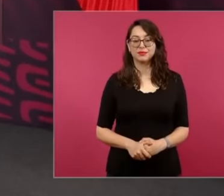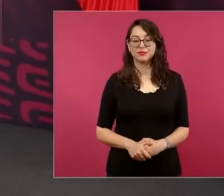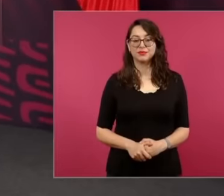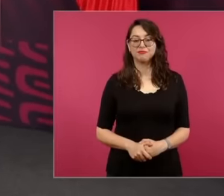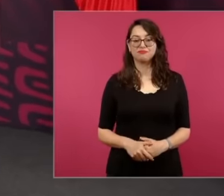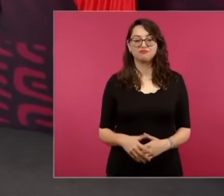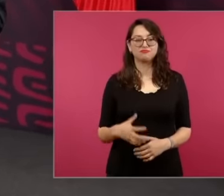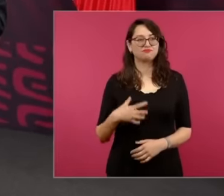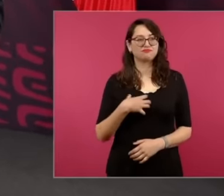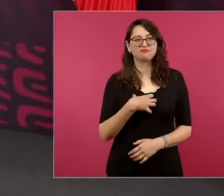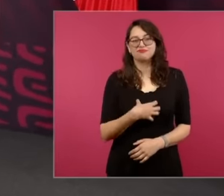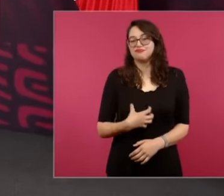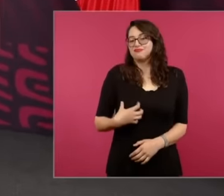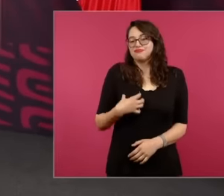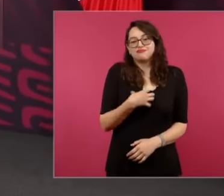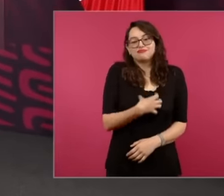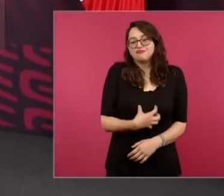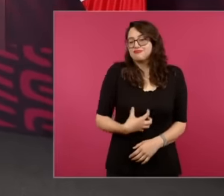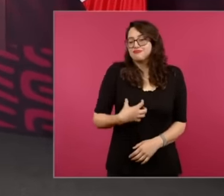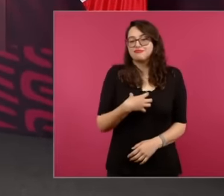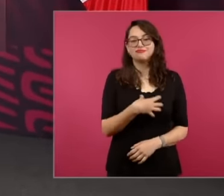muy satisfecho.